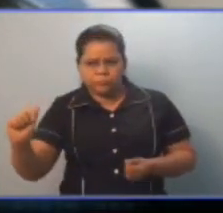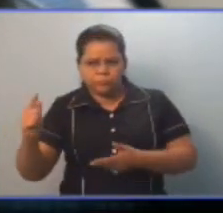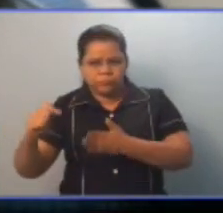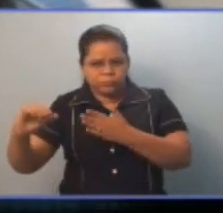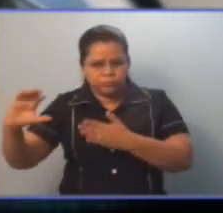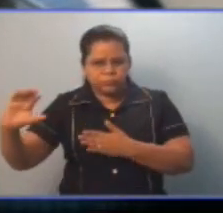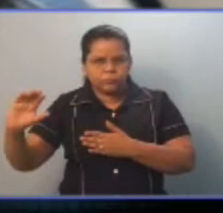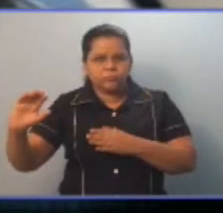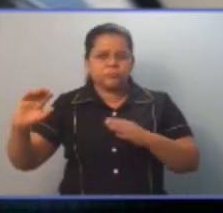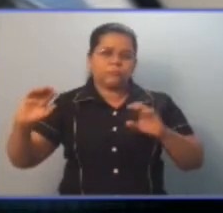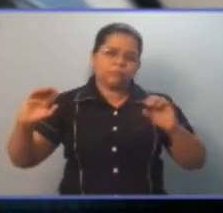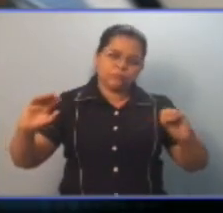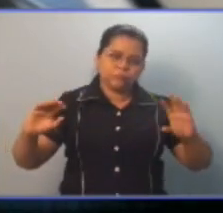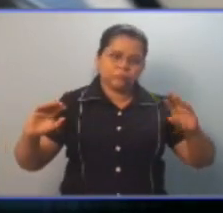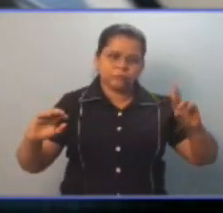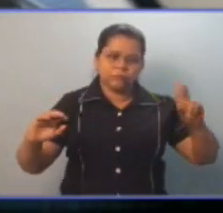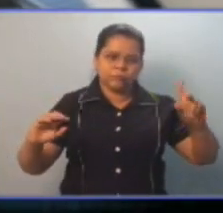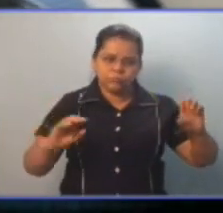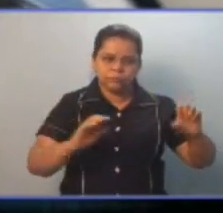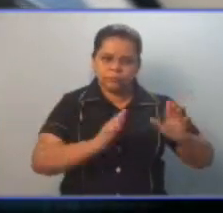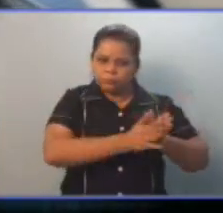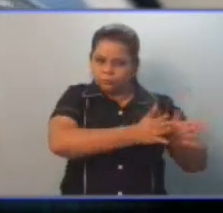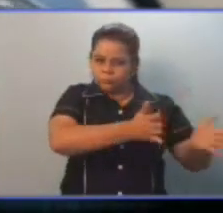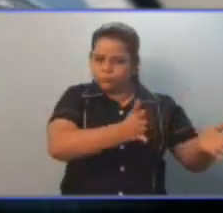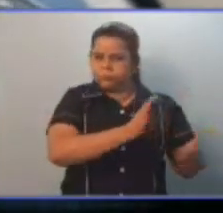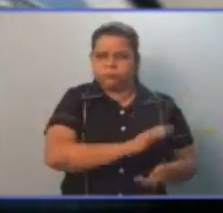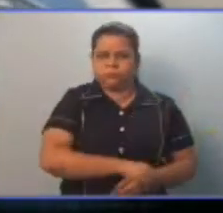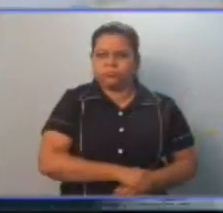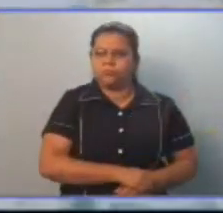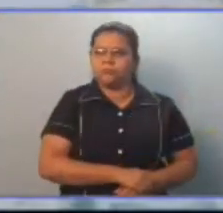Constitucional o la Corte Plena?